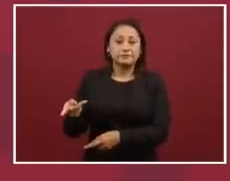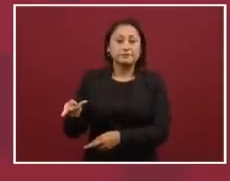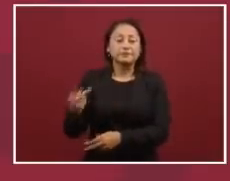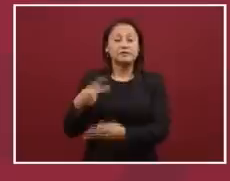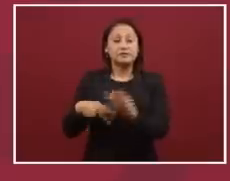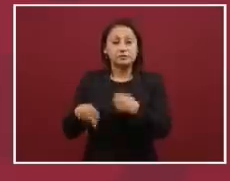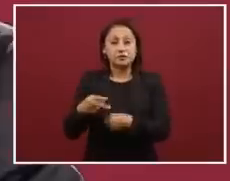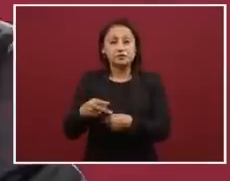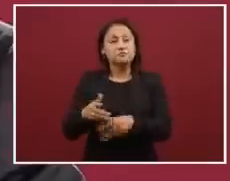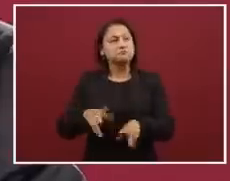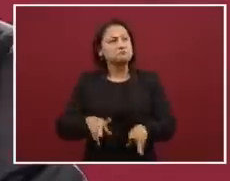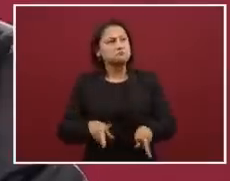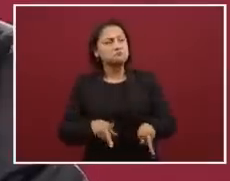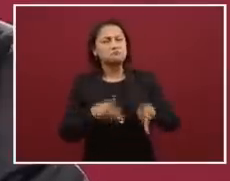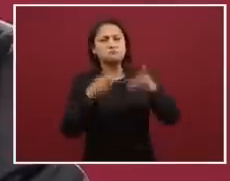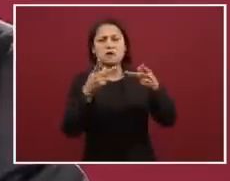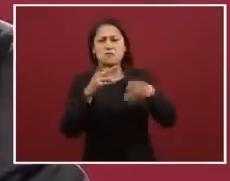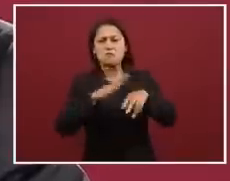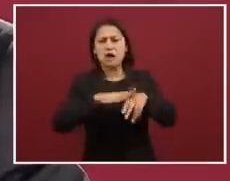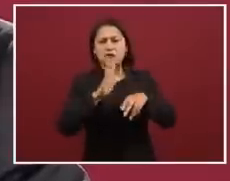otra parte de nuestro territorio.